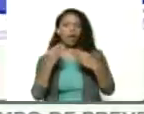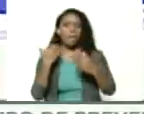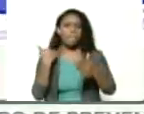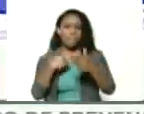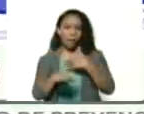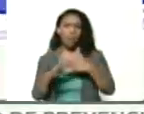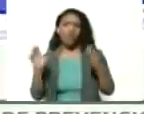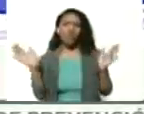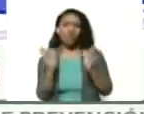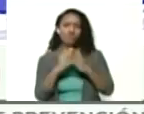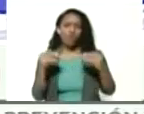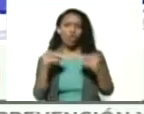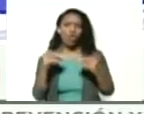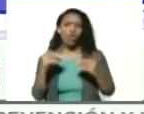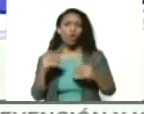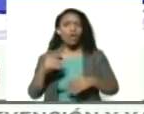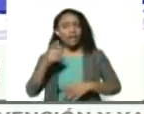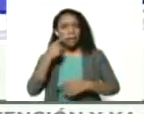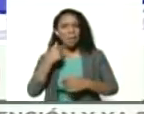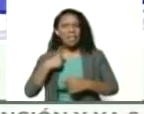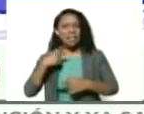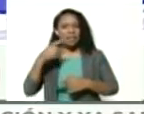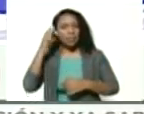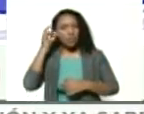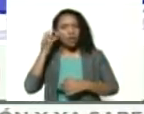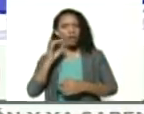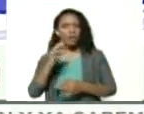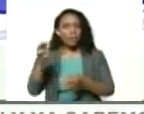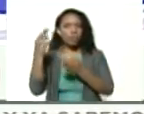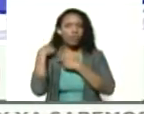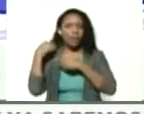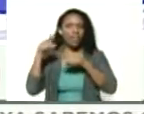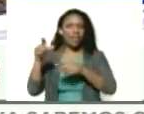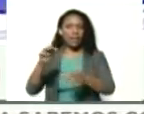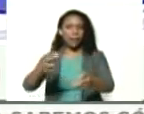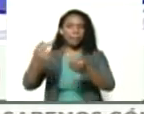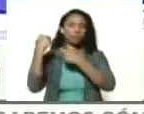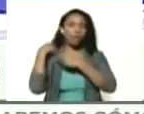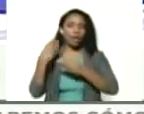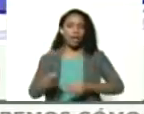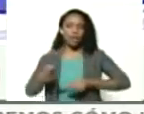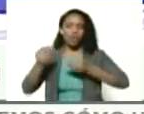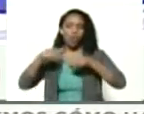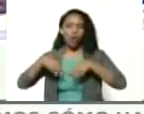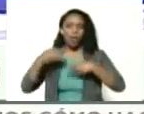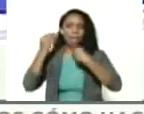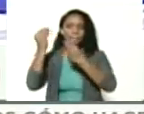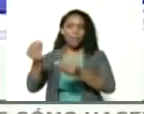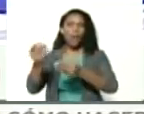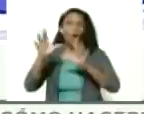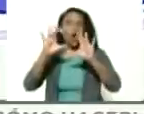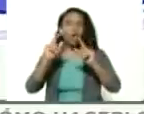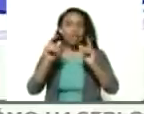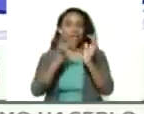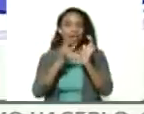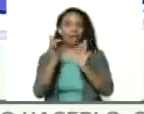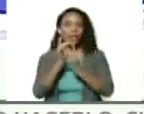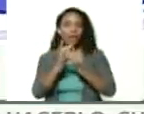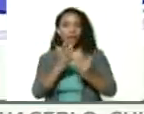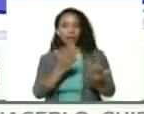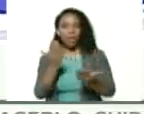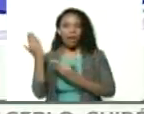todo. ¿Ah? ¿Qué me dice el almirante en jefe de esta responsabilidad que le entrego hoy, 11 de abril?